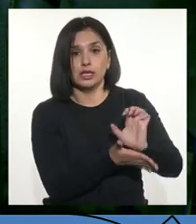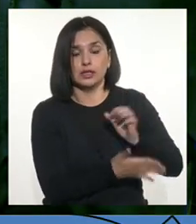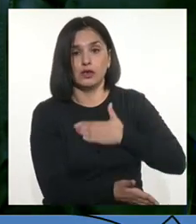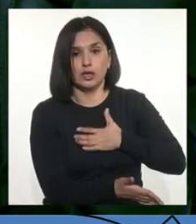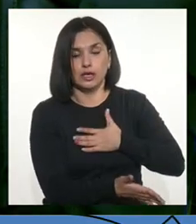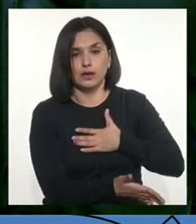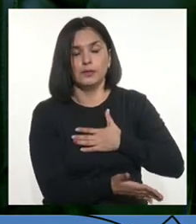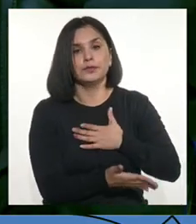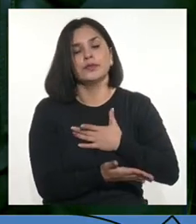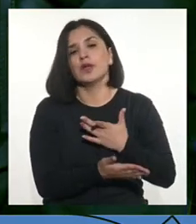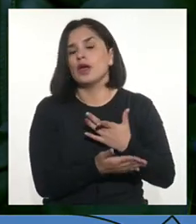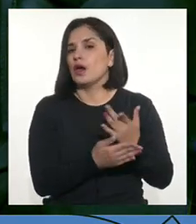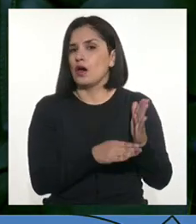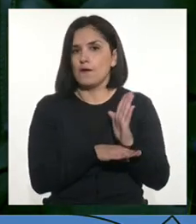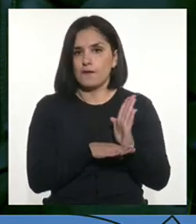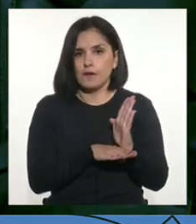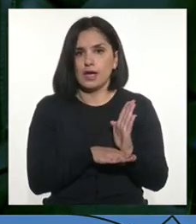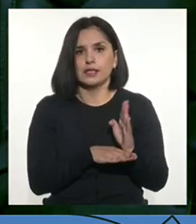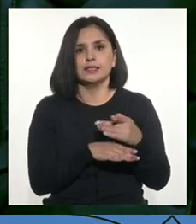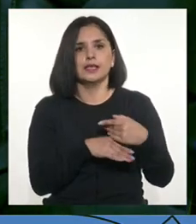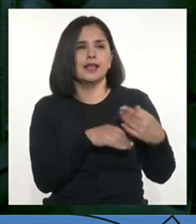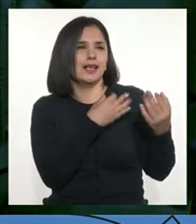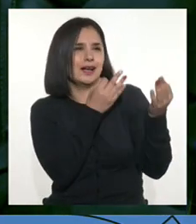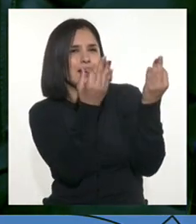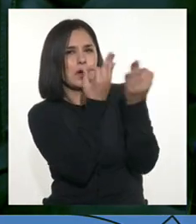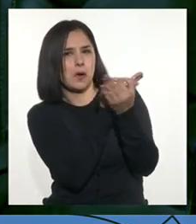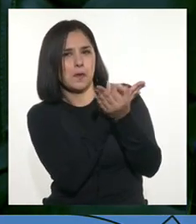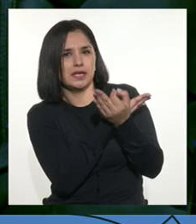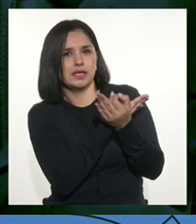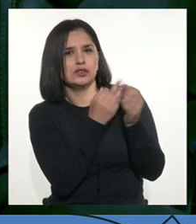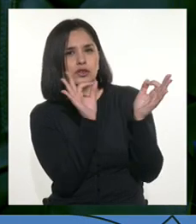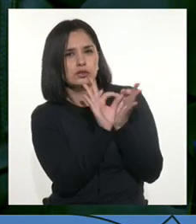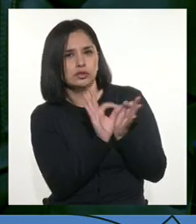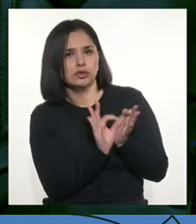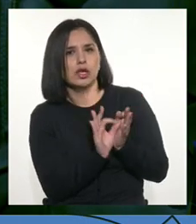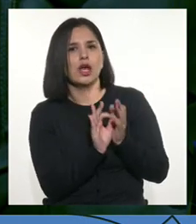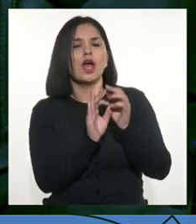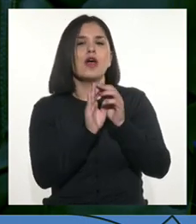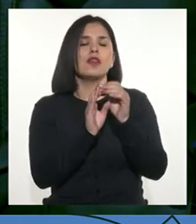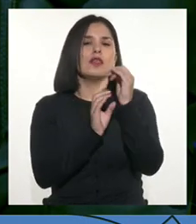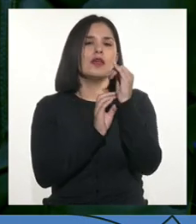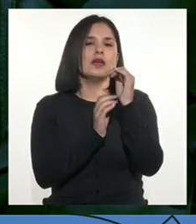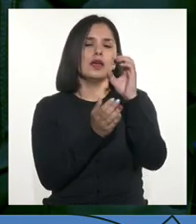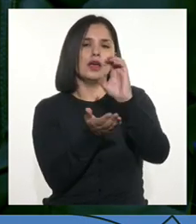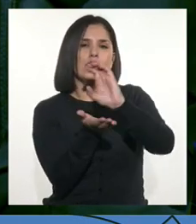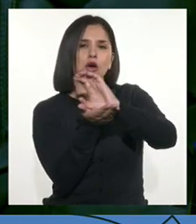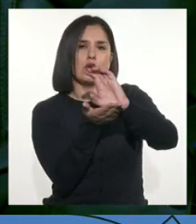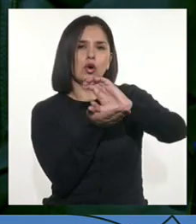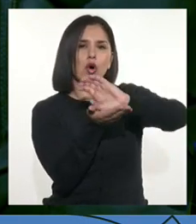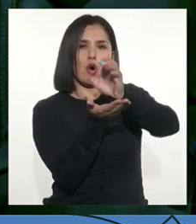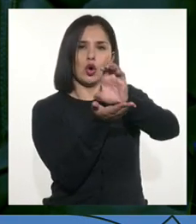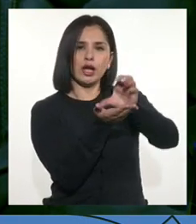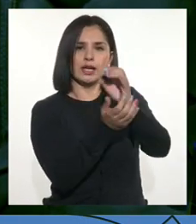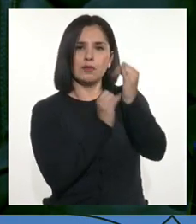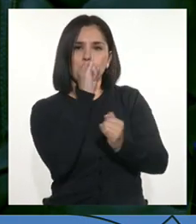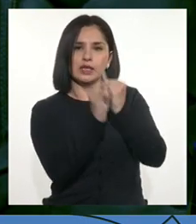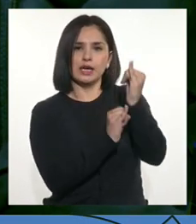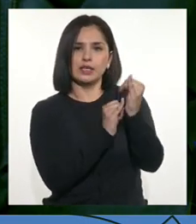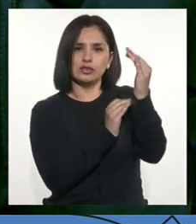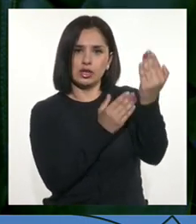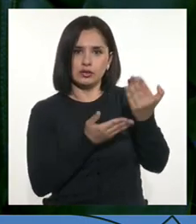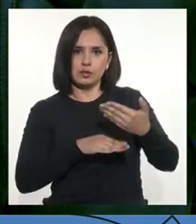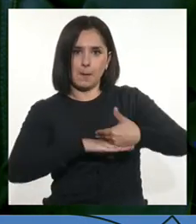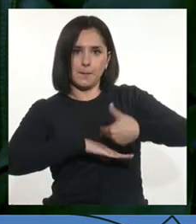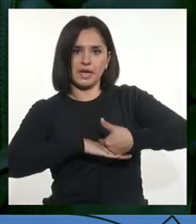basado en una serie de recomendaciones de organismos internacionales en ese sentido un